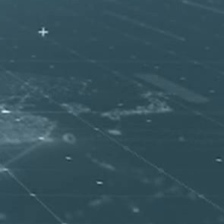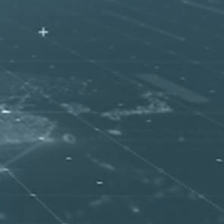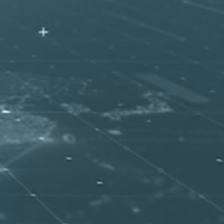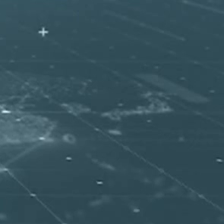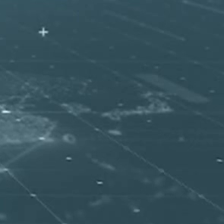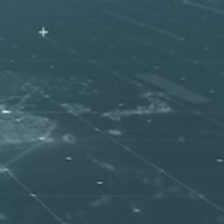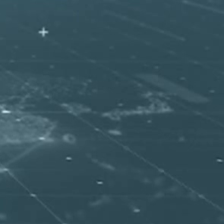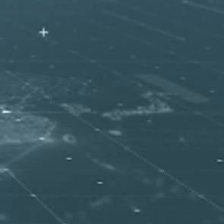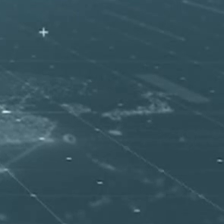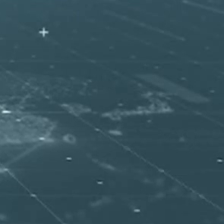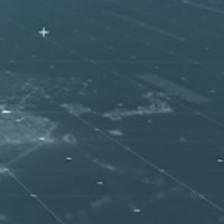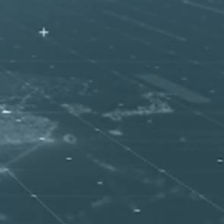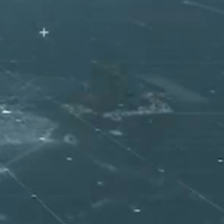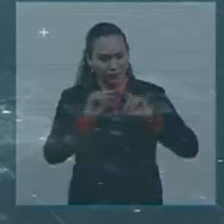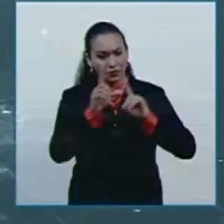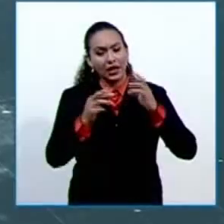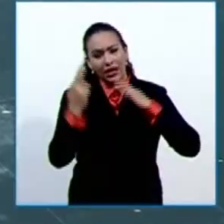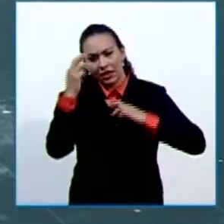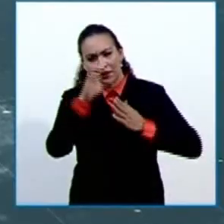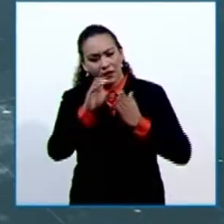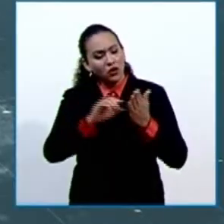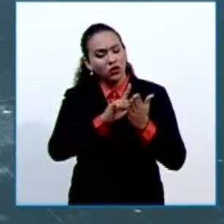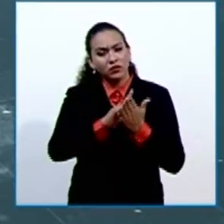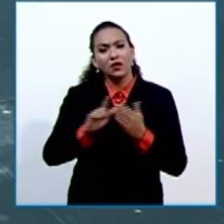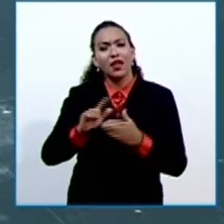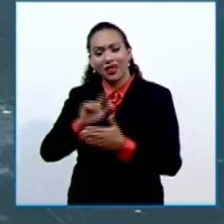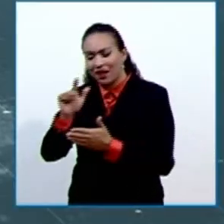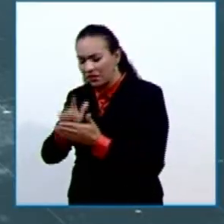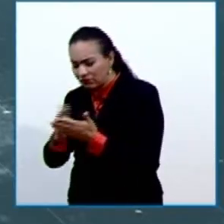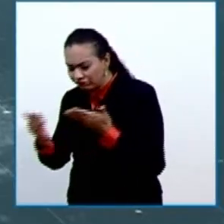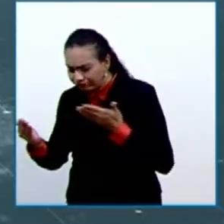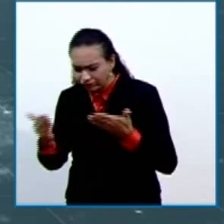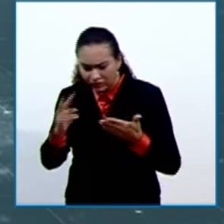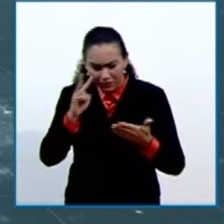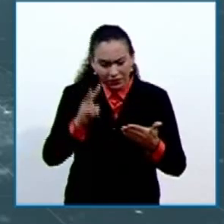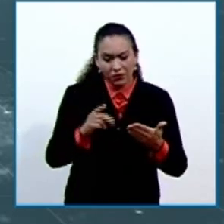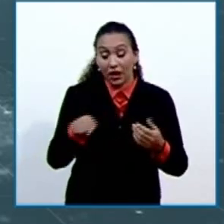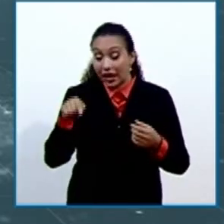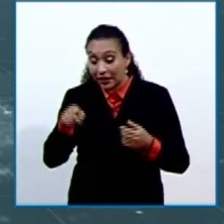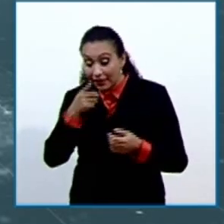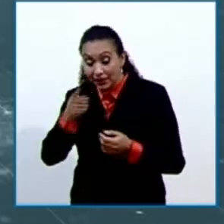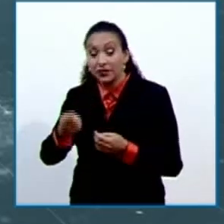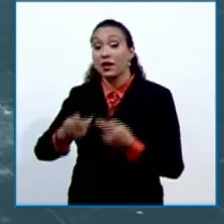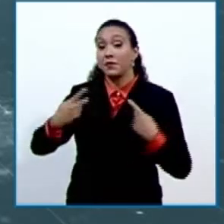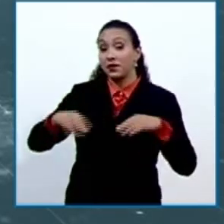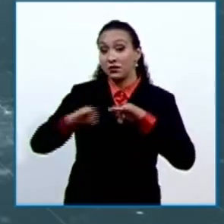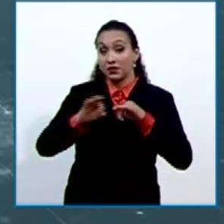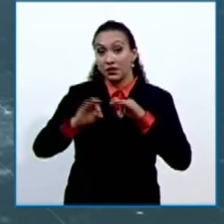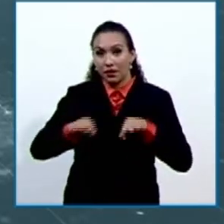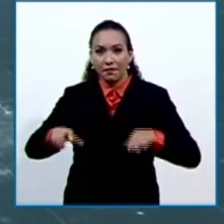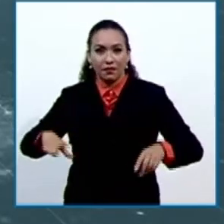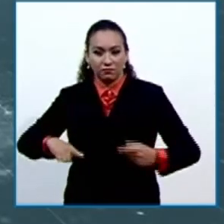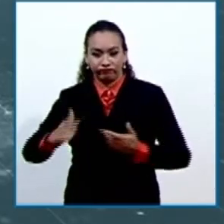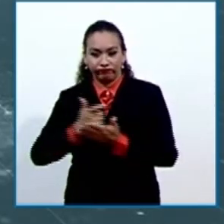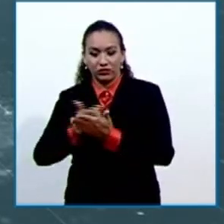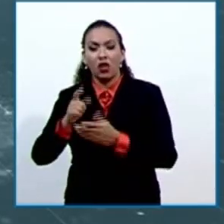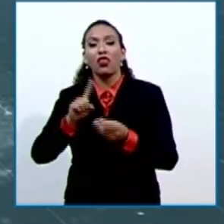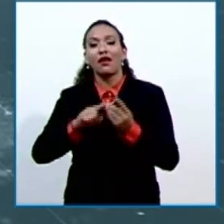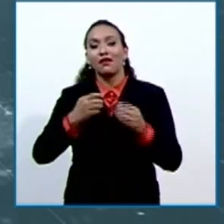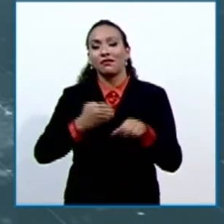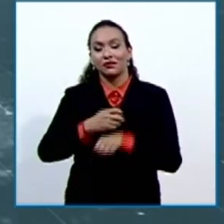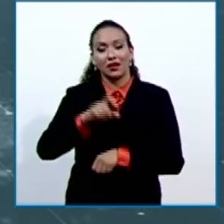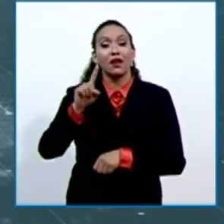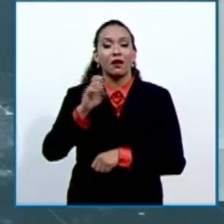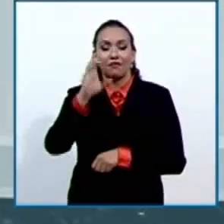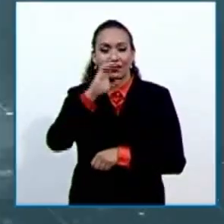La Corte analizó la constitucionalidad de disposiciones que regulan las remuneraciones de servidores públicos en Aguascalientes